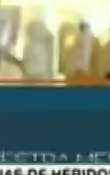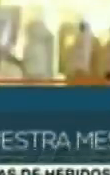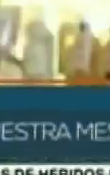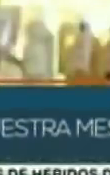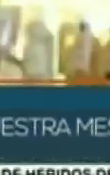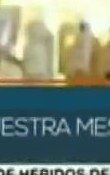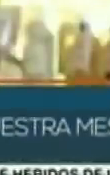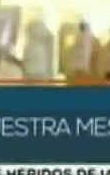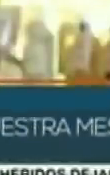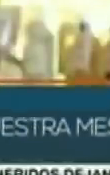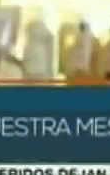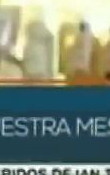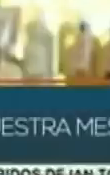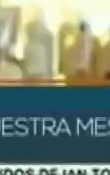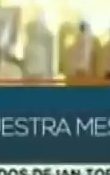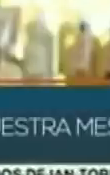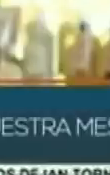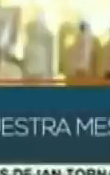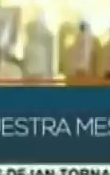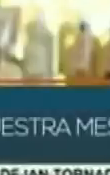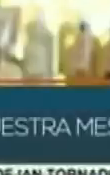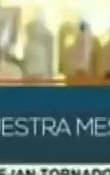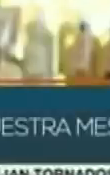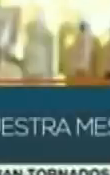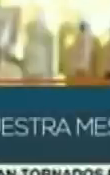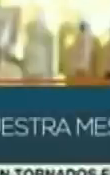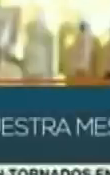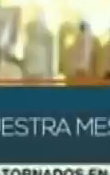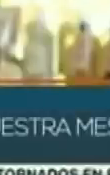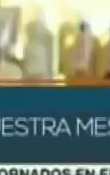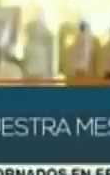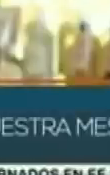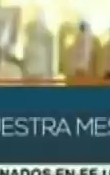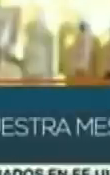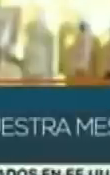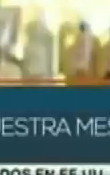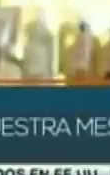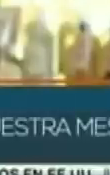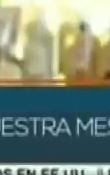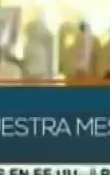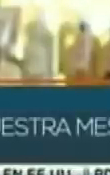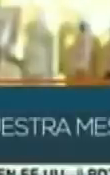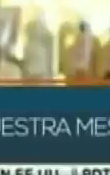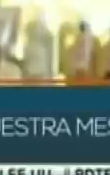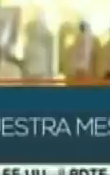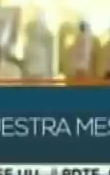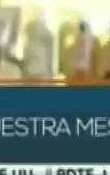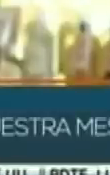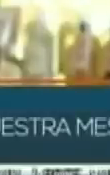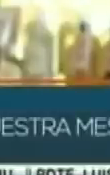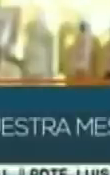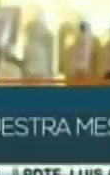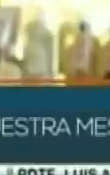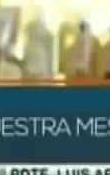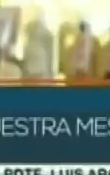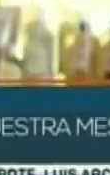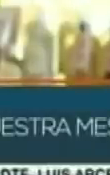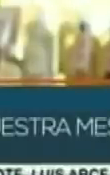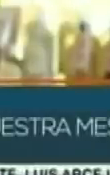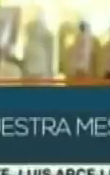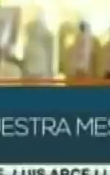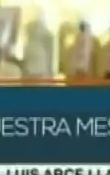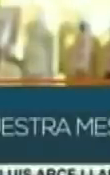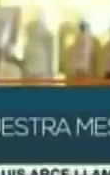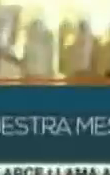70% de la comida que llega a nuestra mesa viene de la agricultura familiar. Mientras que el agronegocio domina la ocupación de tierras en Brasil, ellos tienen